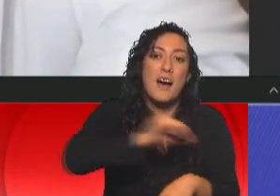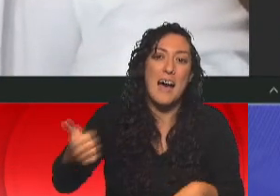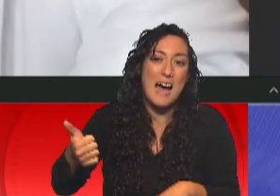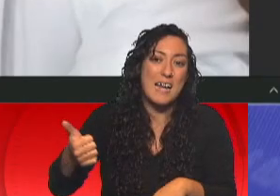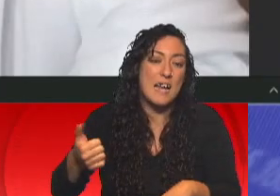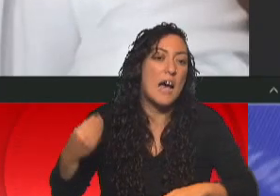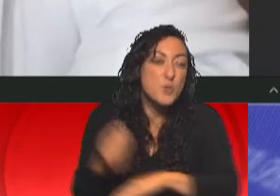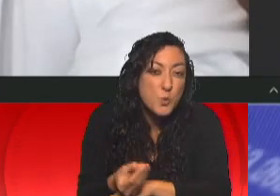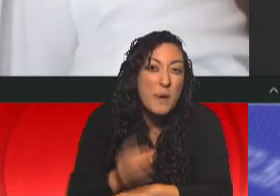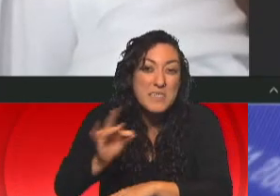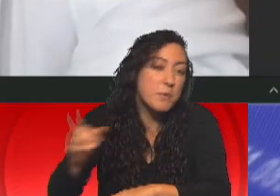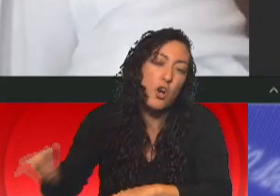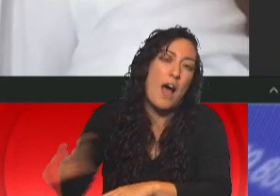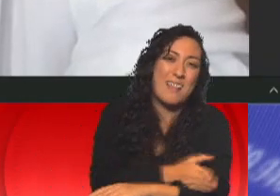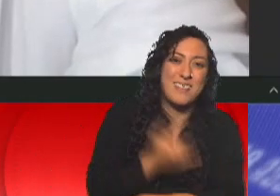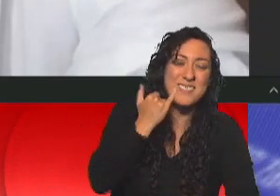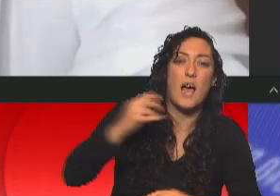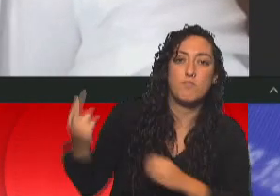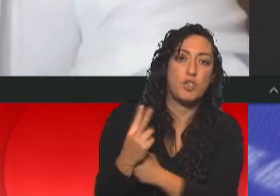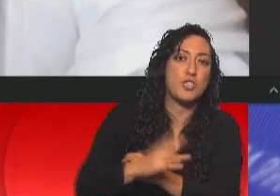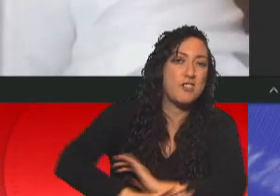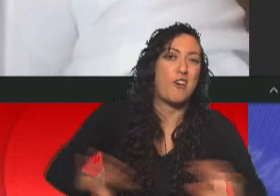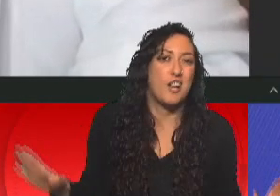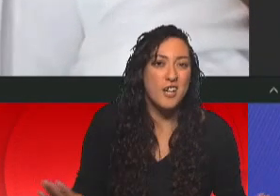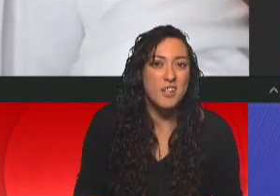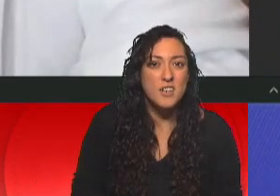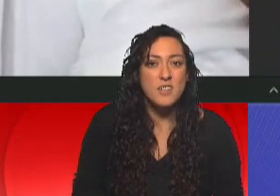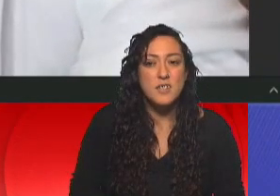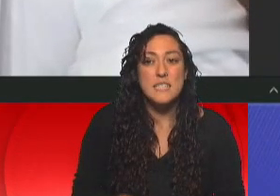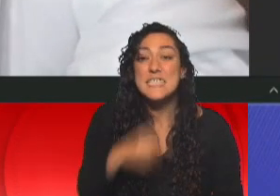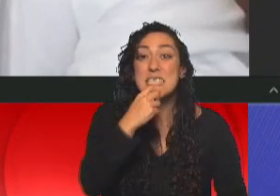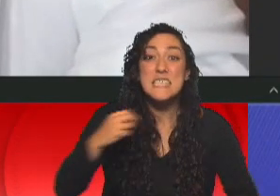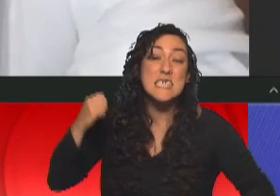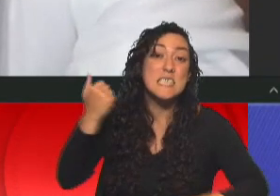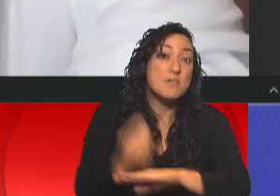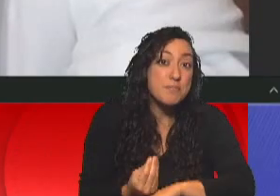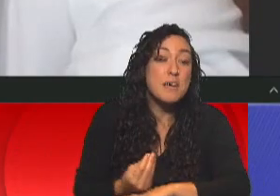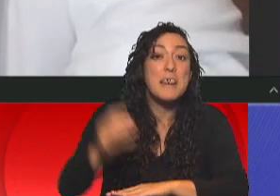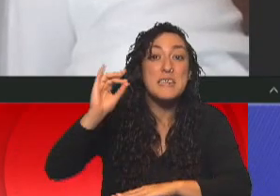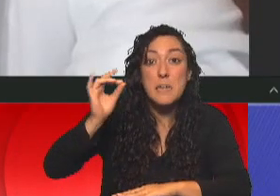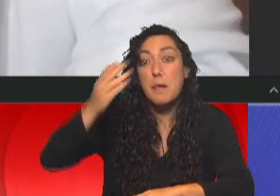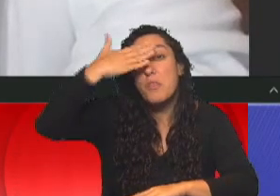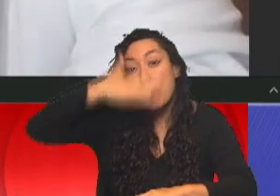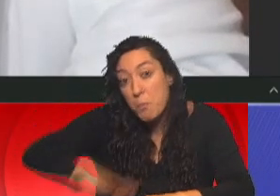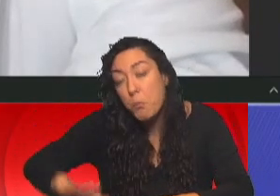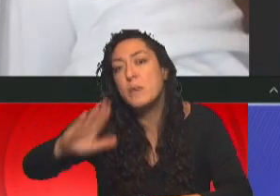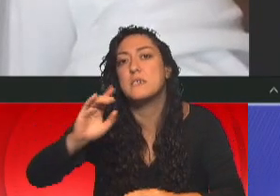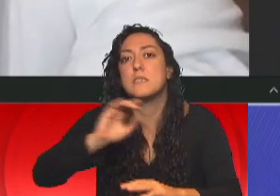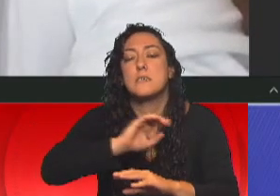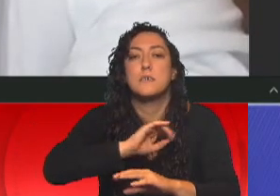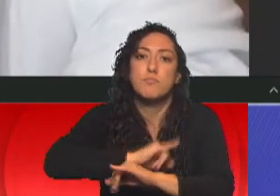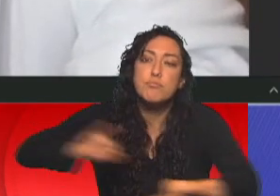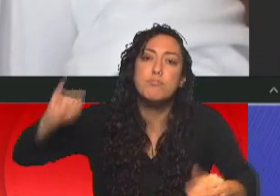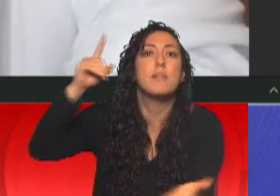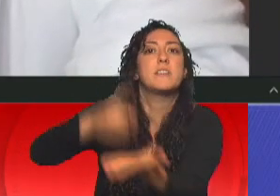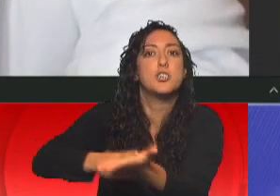antes de asumir en diciembre. Exacto. Pero vamos a suponer que asumiera en diciembre y que después viniera el pronunciamiento de